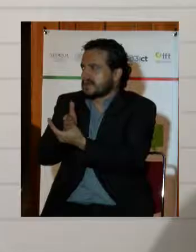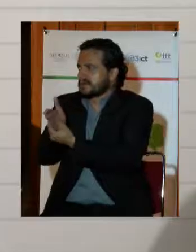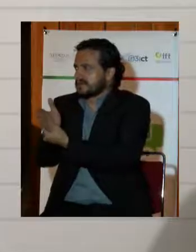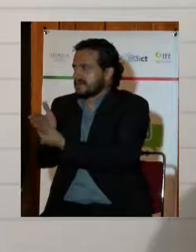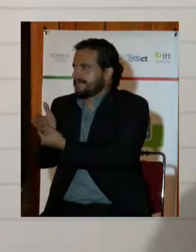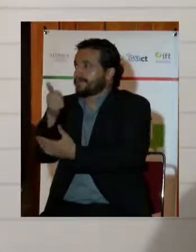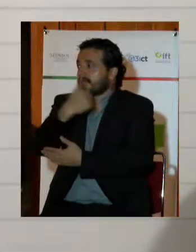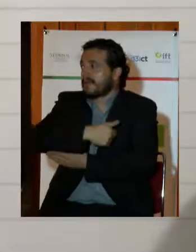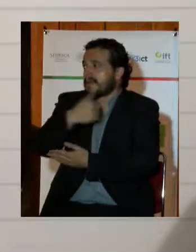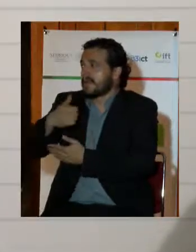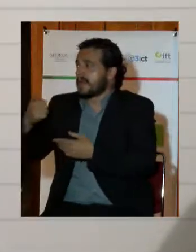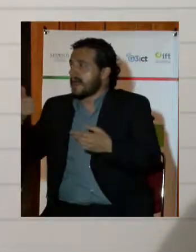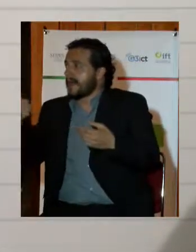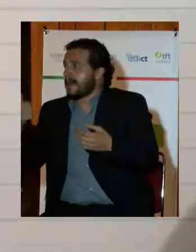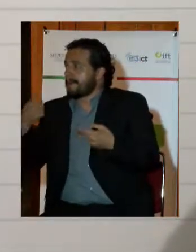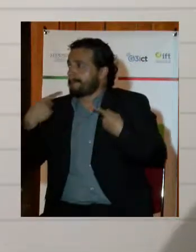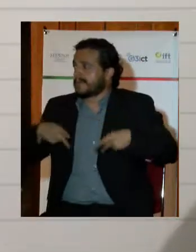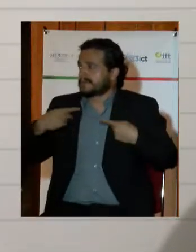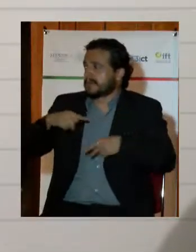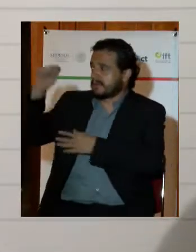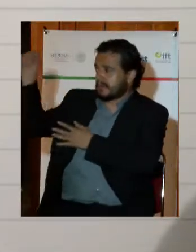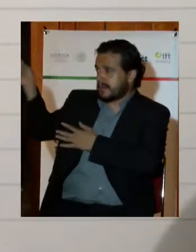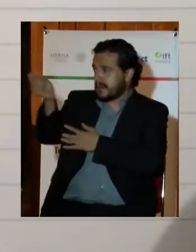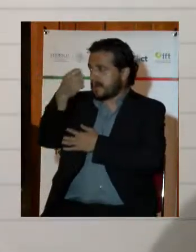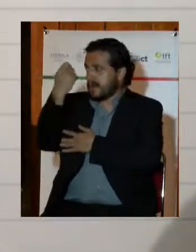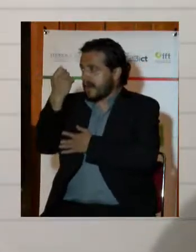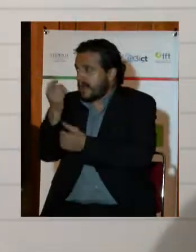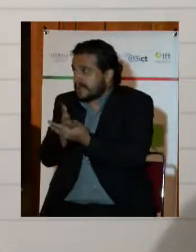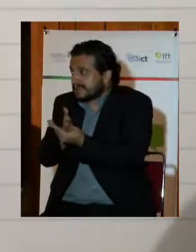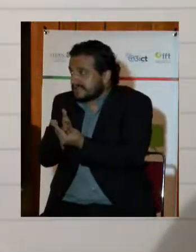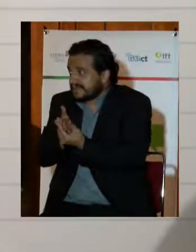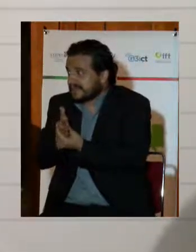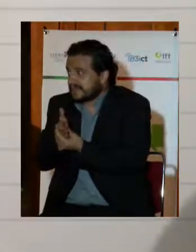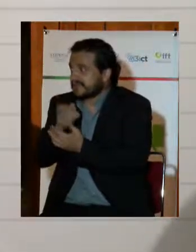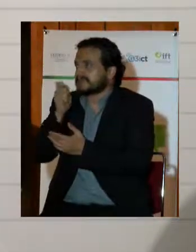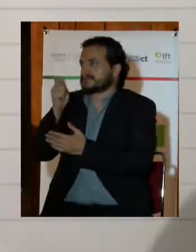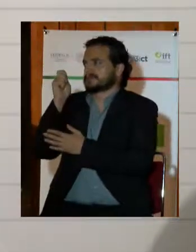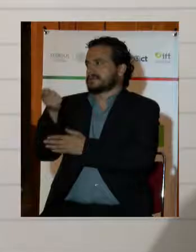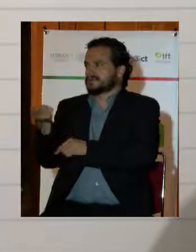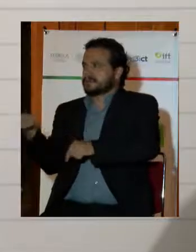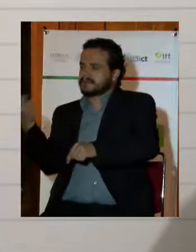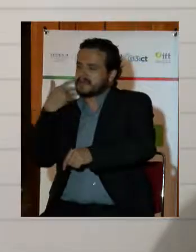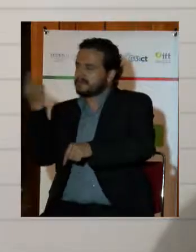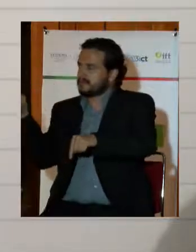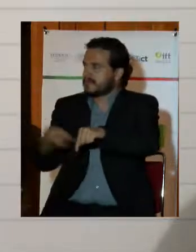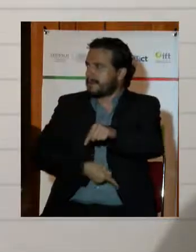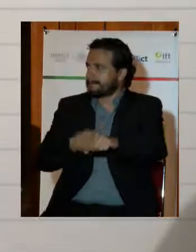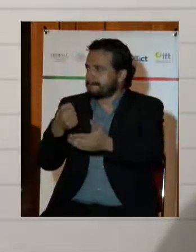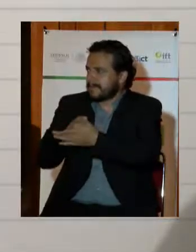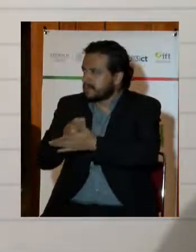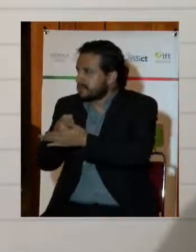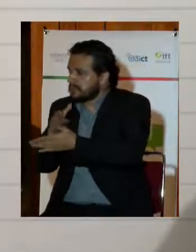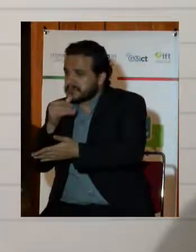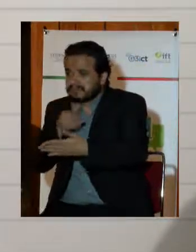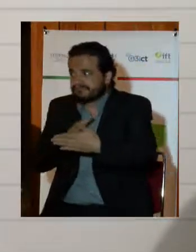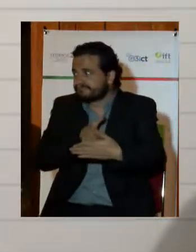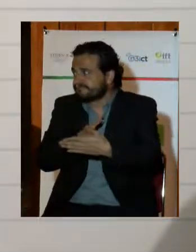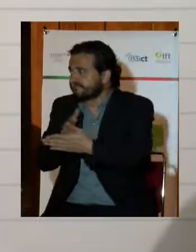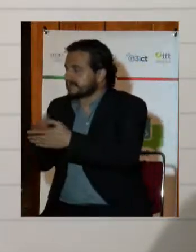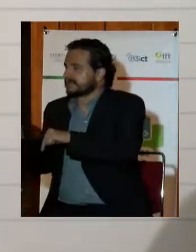persona. La tecnología accesible elimina las barreras para las personas con discapacidad y habilita a